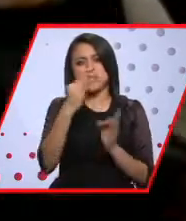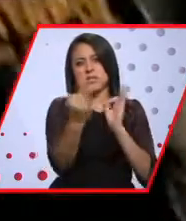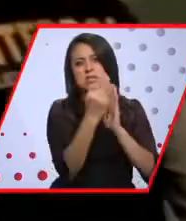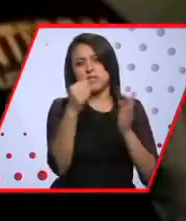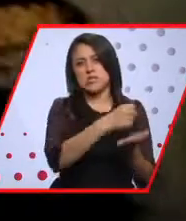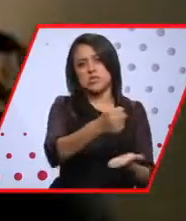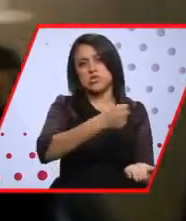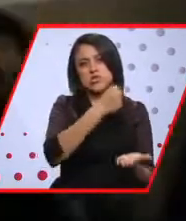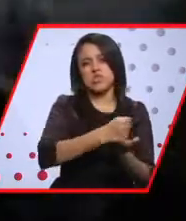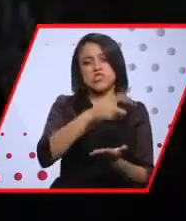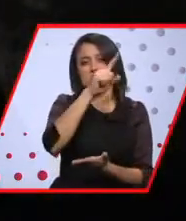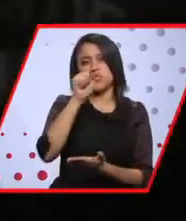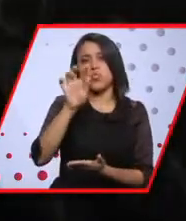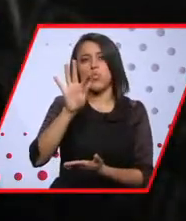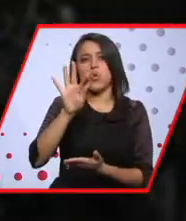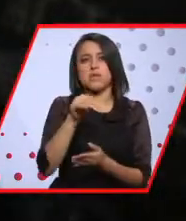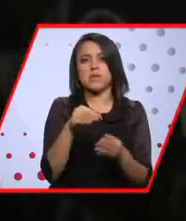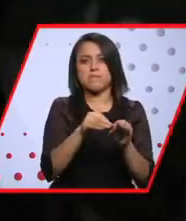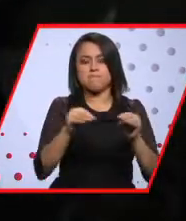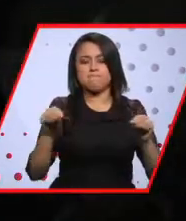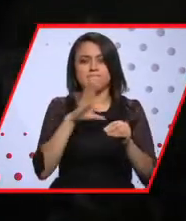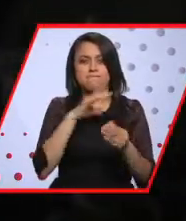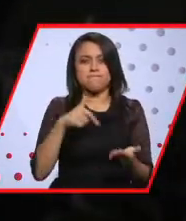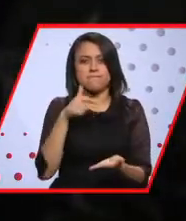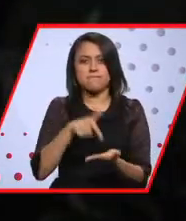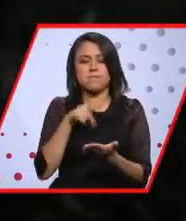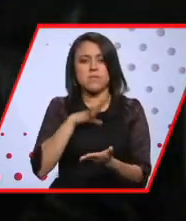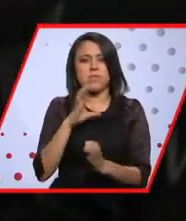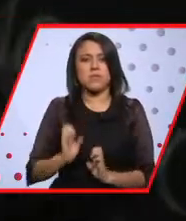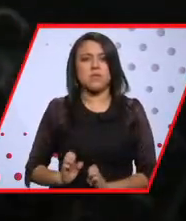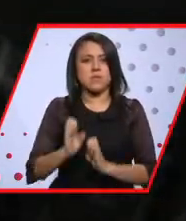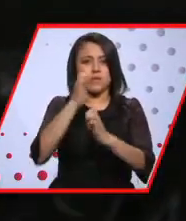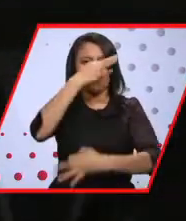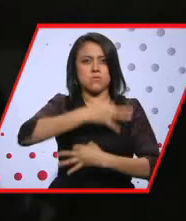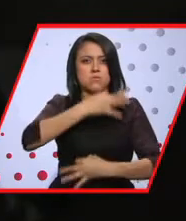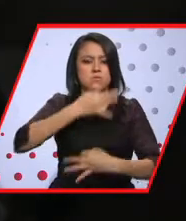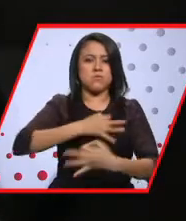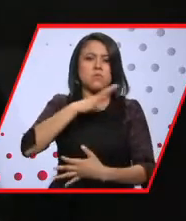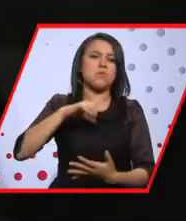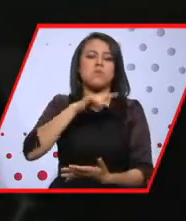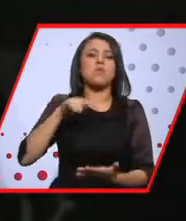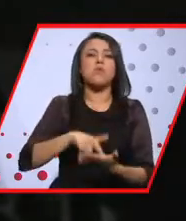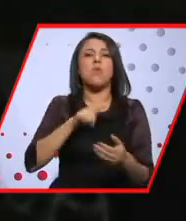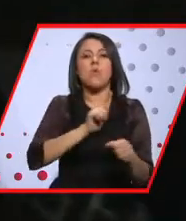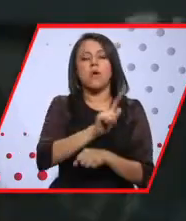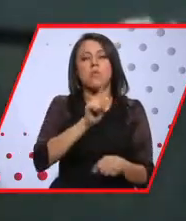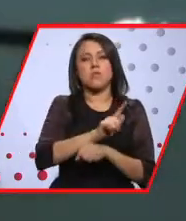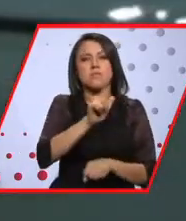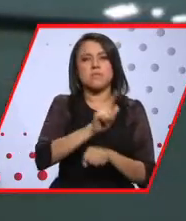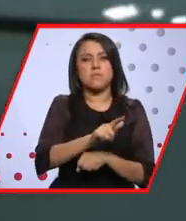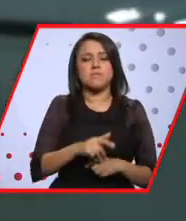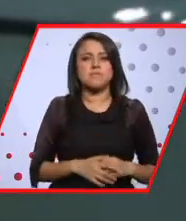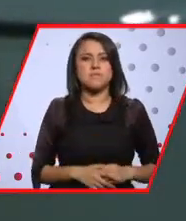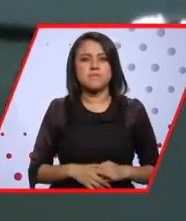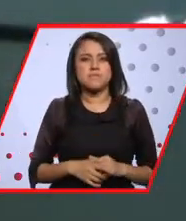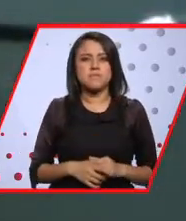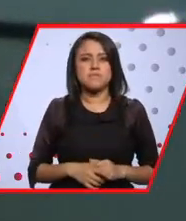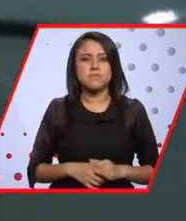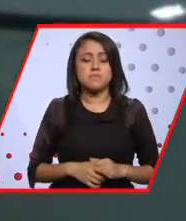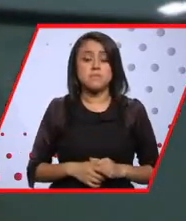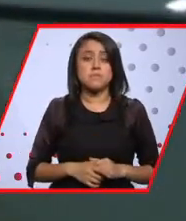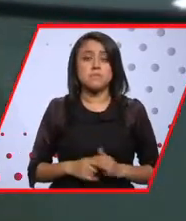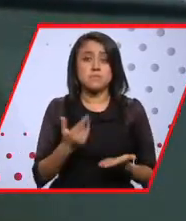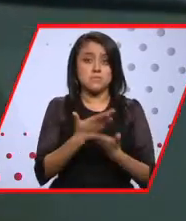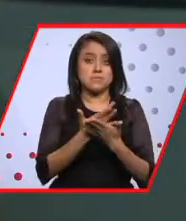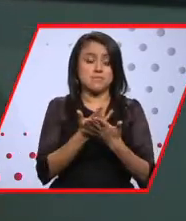ciudad capital. En este momento nos encontramos en la Torre de Tribunales, aquí en la capital de la República, en donde se espera la